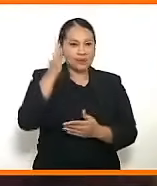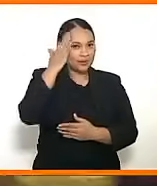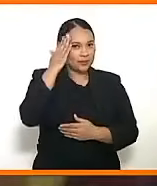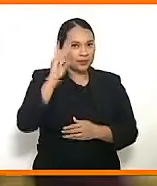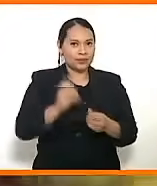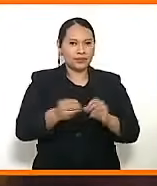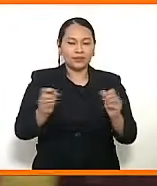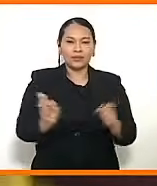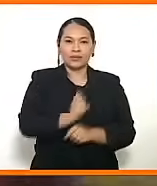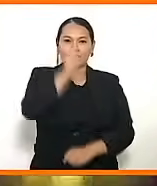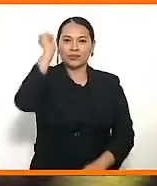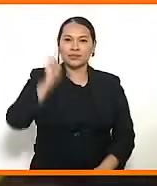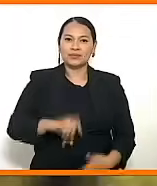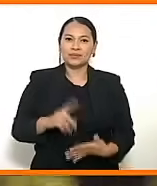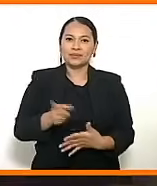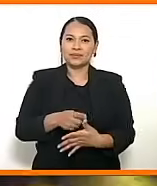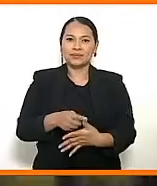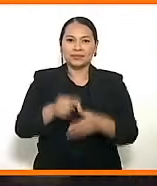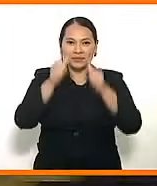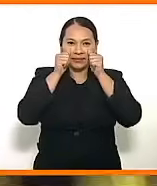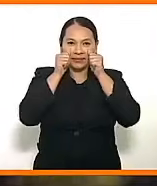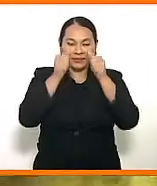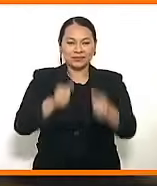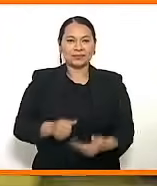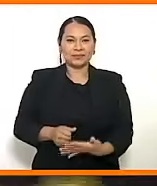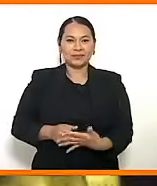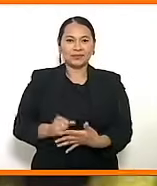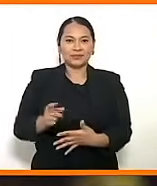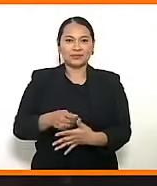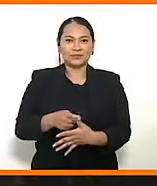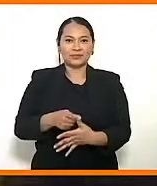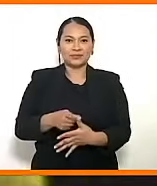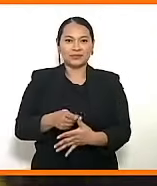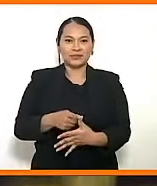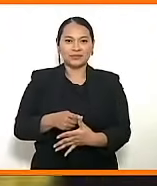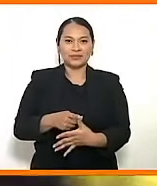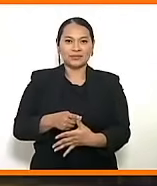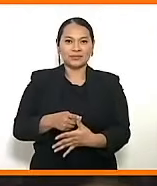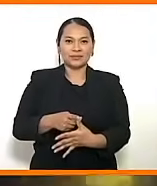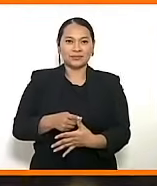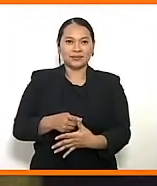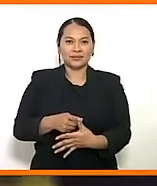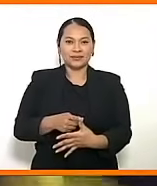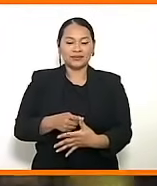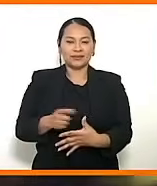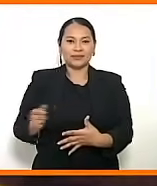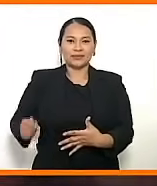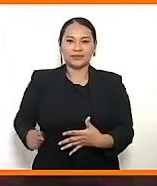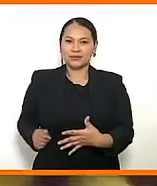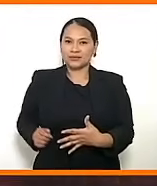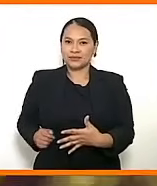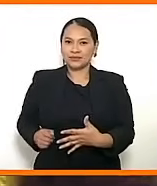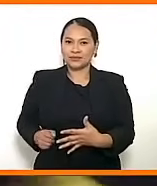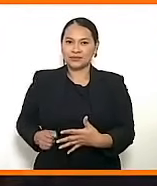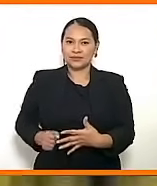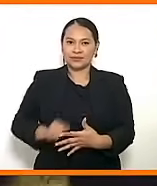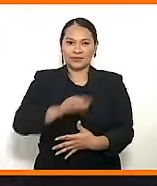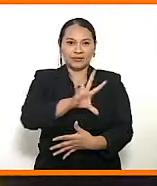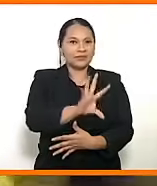de sábado es... ¡Atentos! Y este es... el